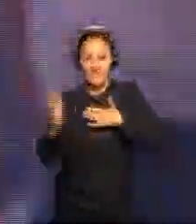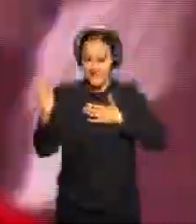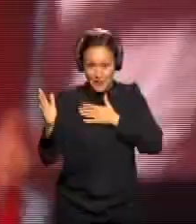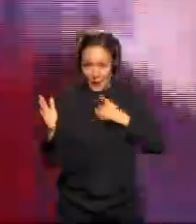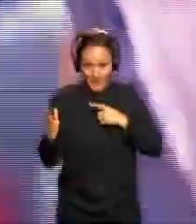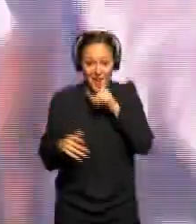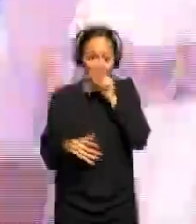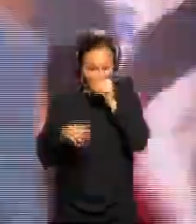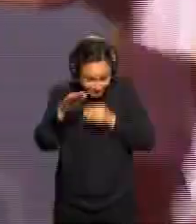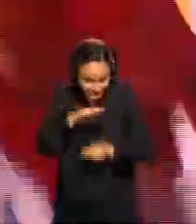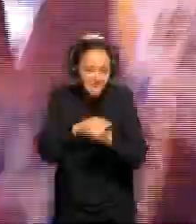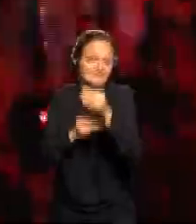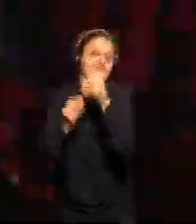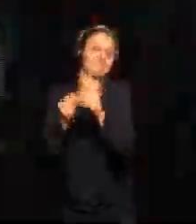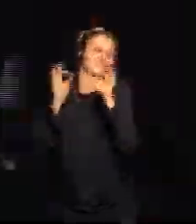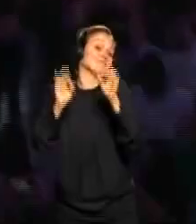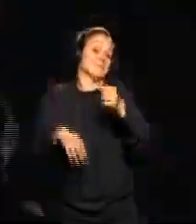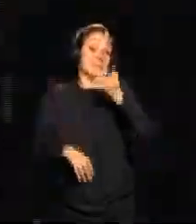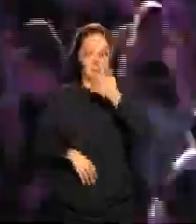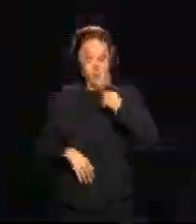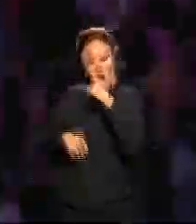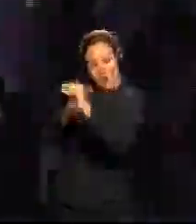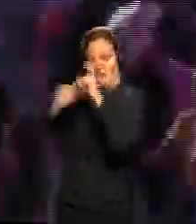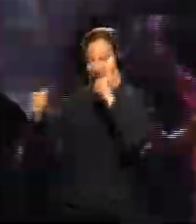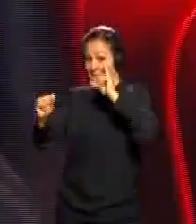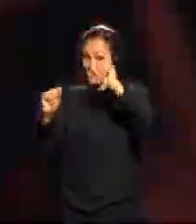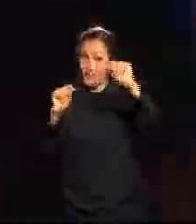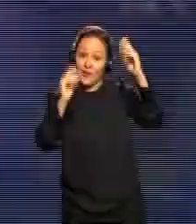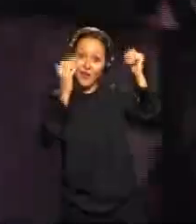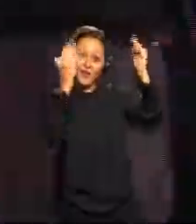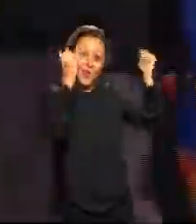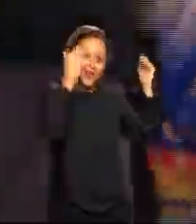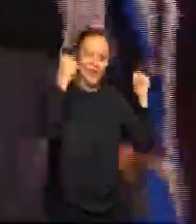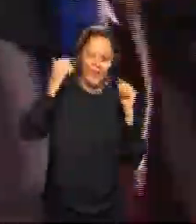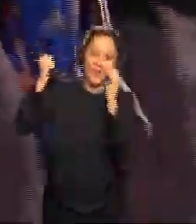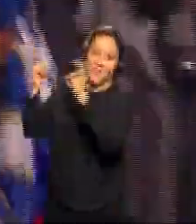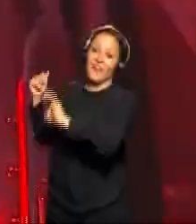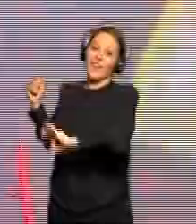baile es un canario. Yo ya me voy, goodbye. Yo ya me voy.